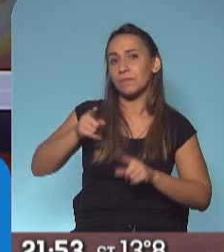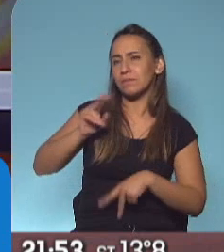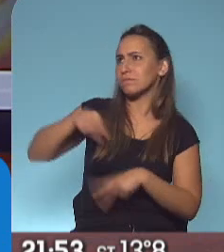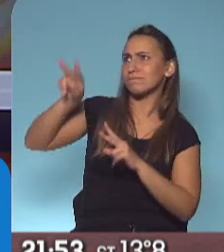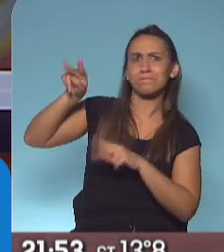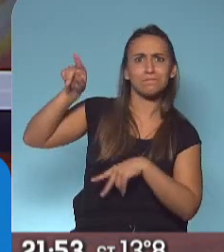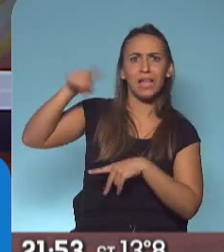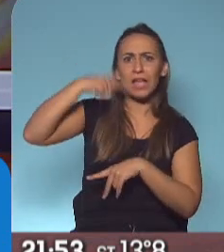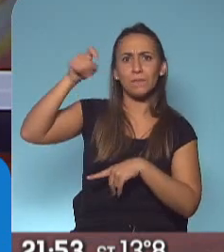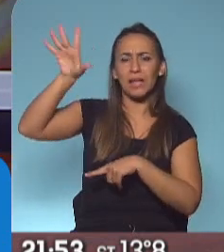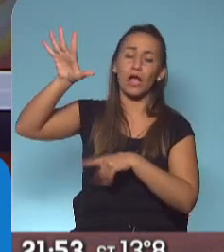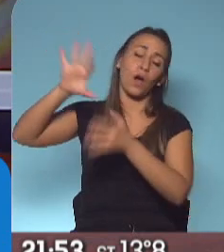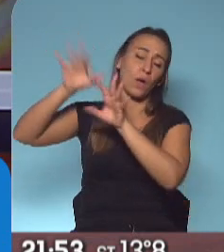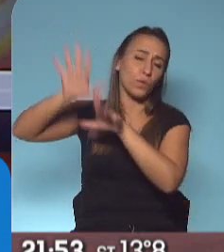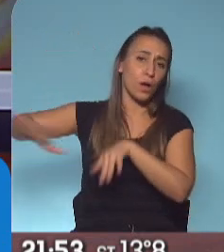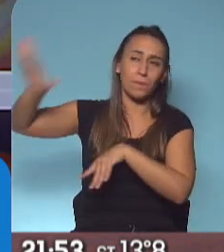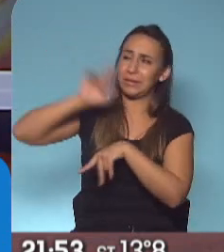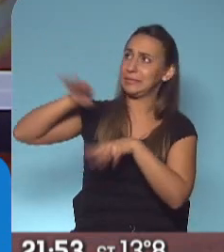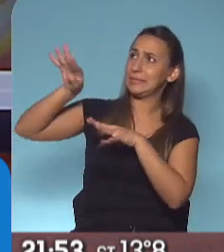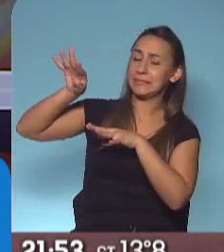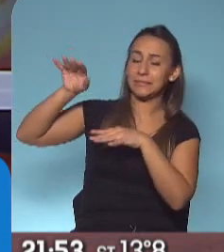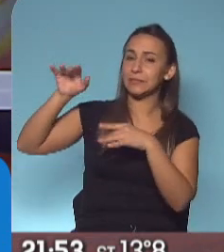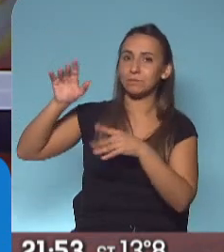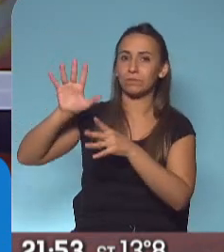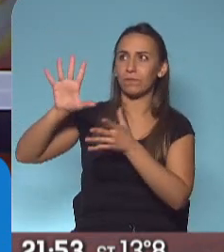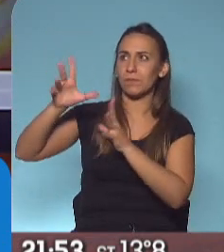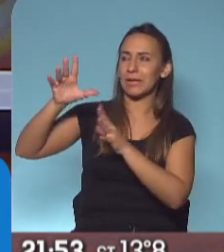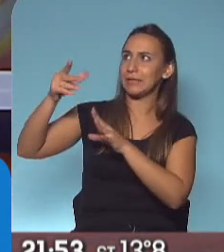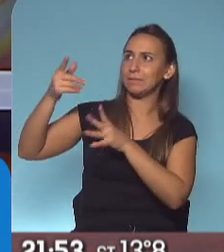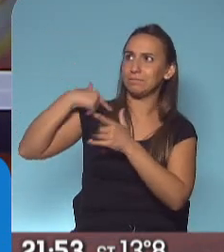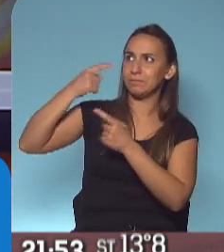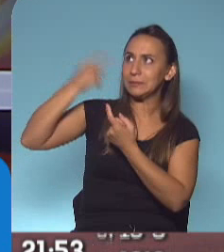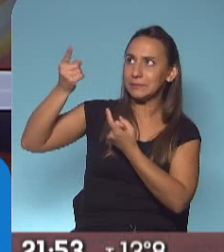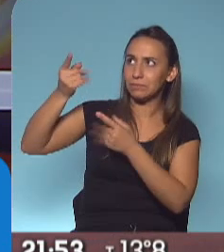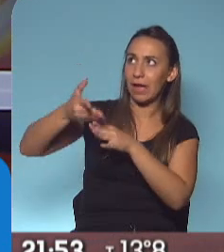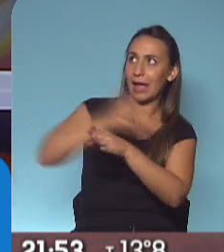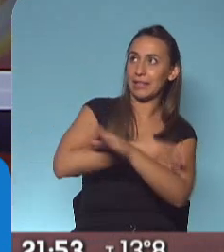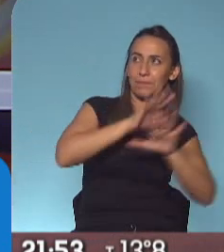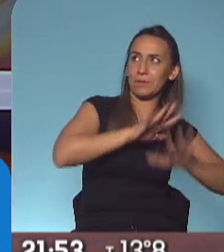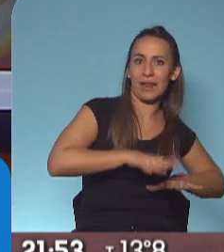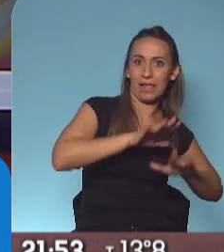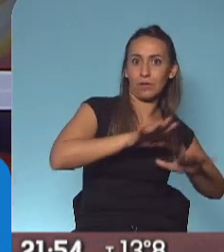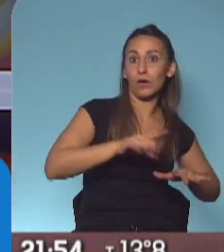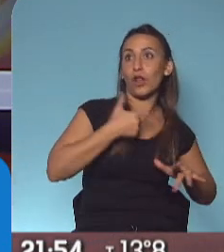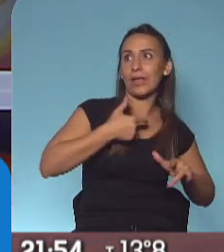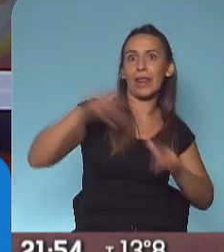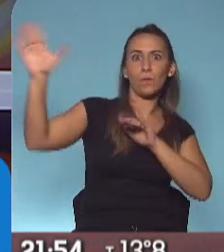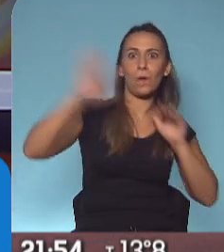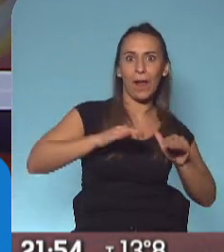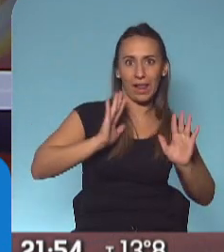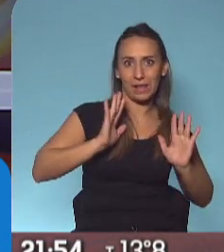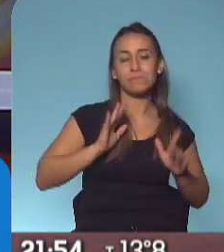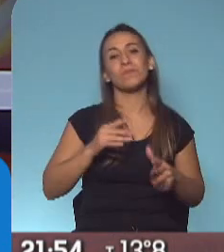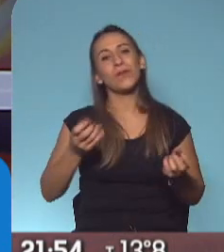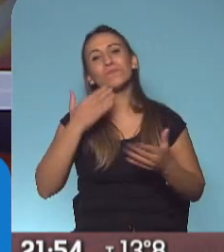comillas, ¿no? Por ahí decirlo de alguna manera, como experiencia para adelantarse en ese aspecto. Horacio, le agradecemos muchísimo la